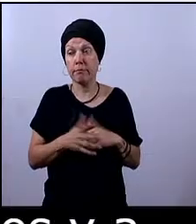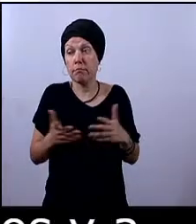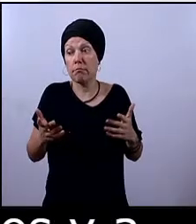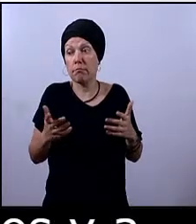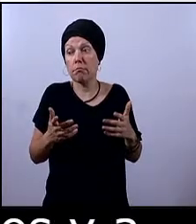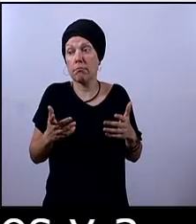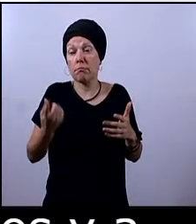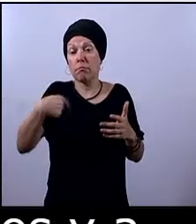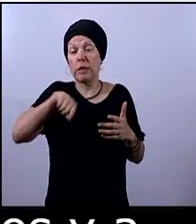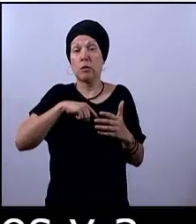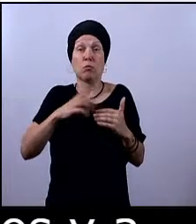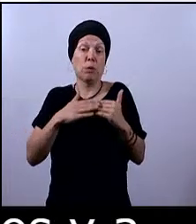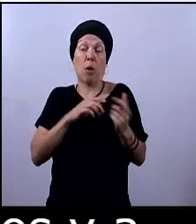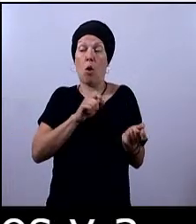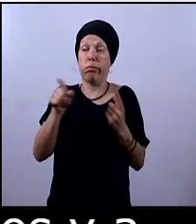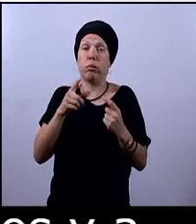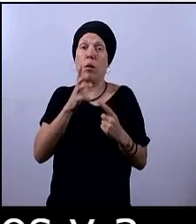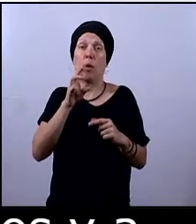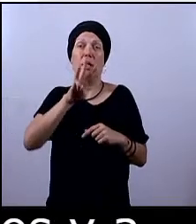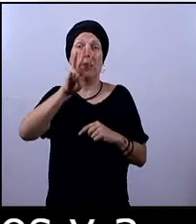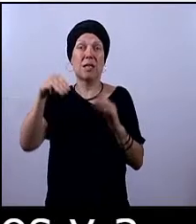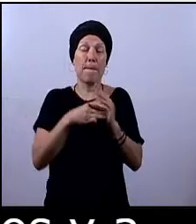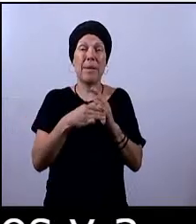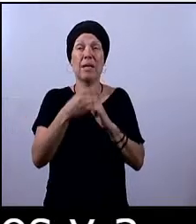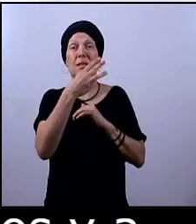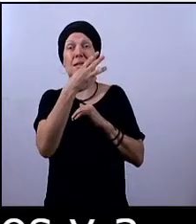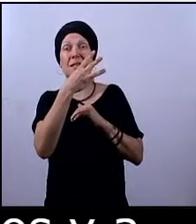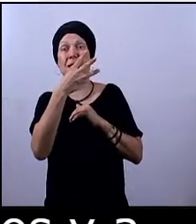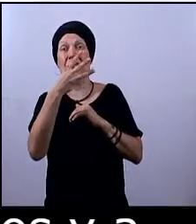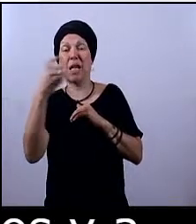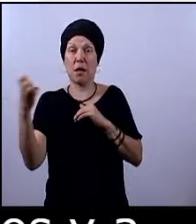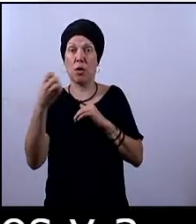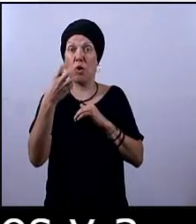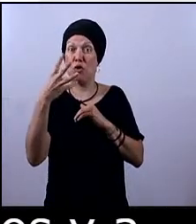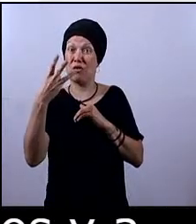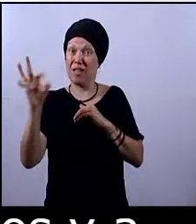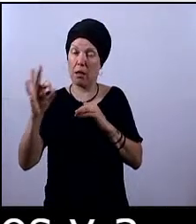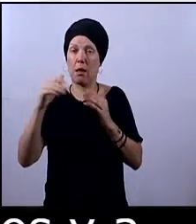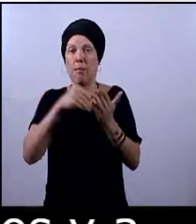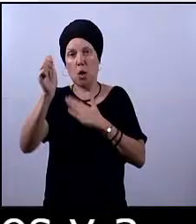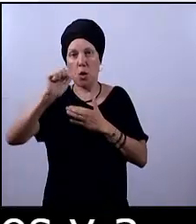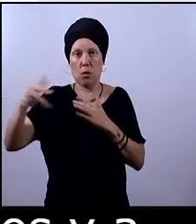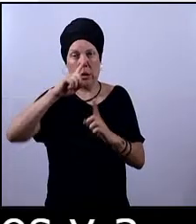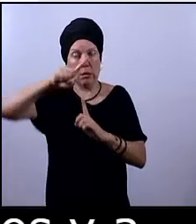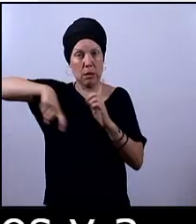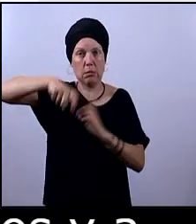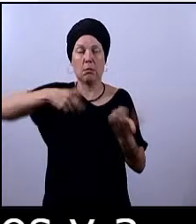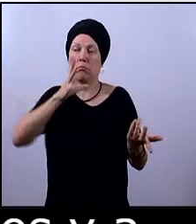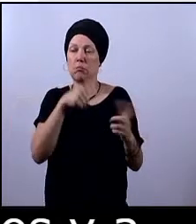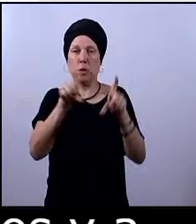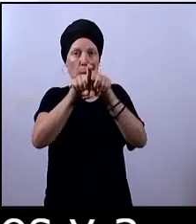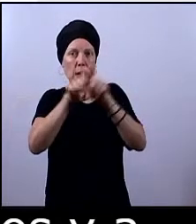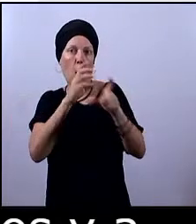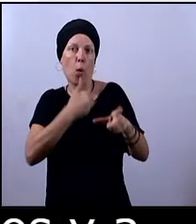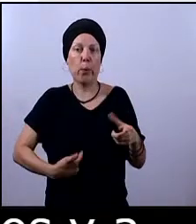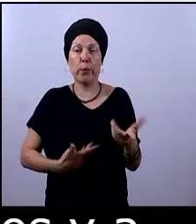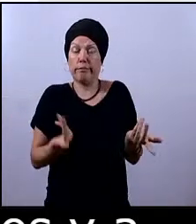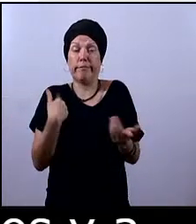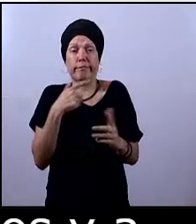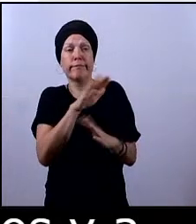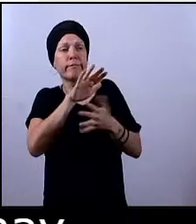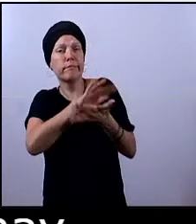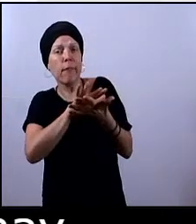de nuestras exportaciones, que como sabéis son 3.330 millones de euros al año, pero hay empresarios y hay personas detrás y vamos a hablar con